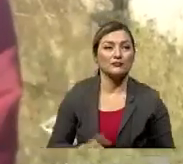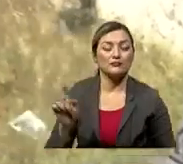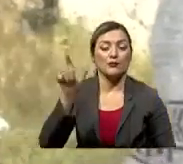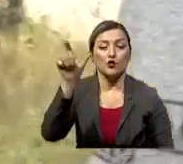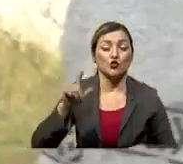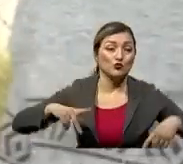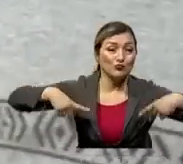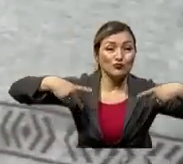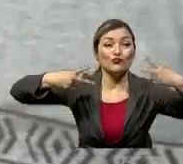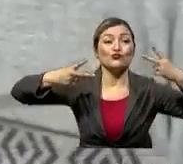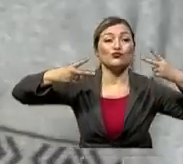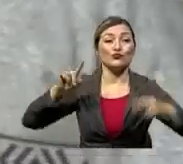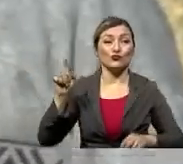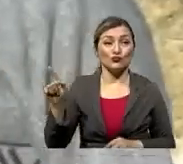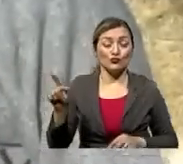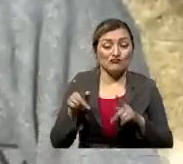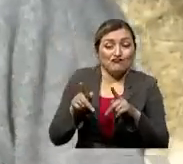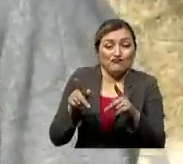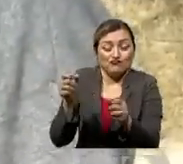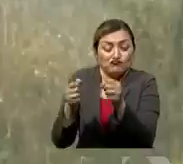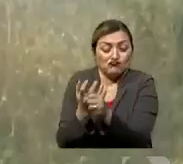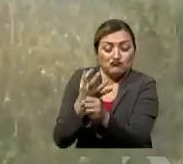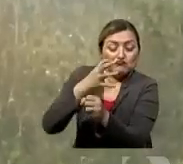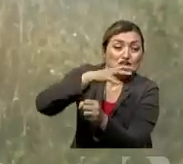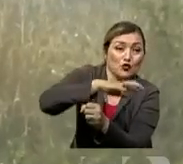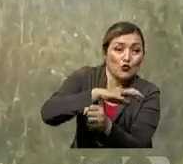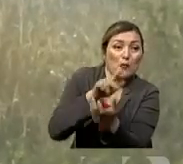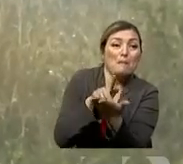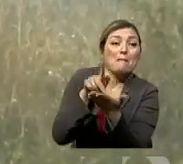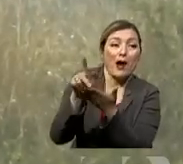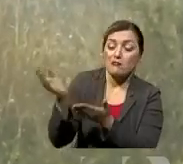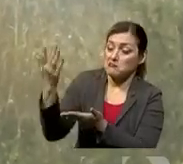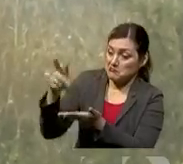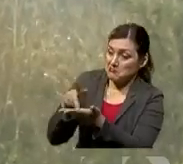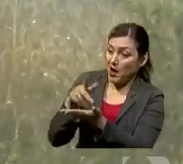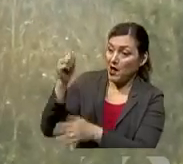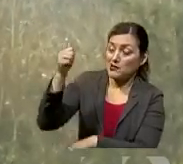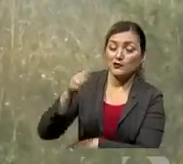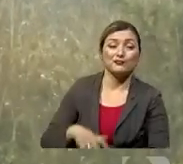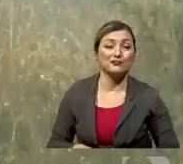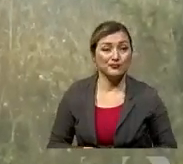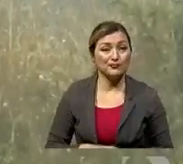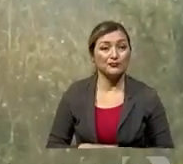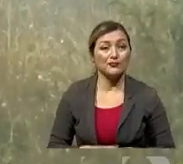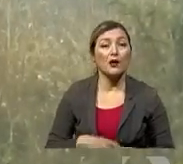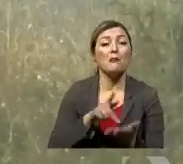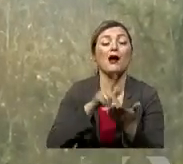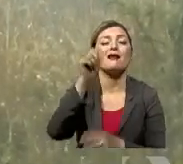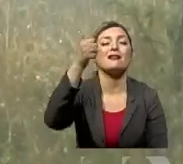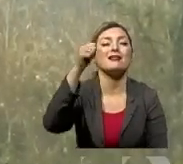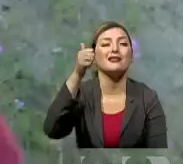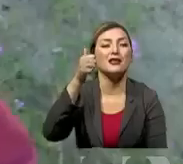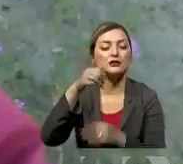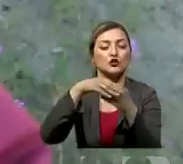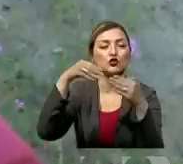de los moradores, señala que quienes permiten que arrojen los escombros cobran a los conductores. Me dicen que son como $10 por